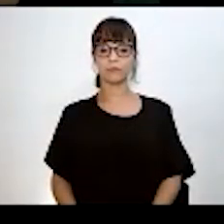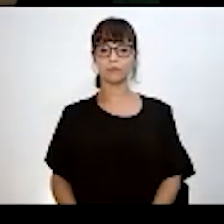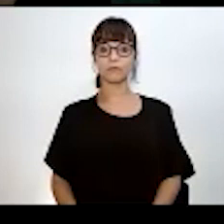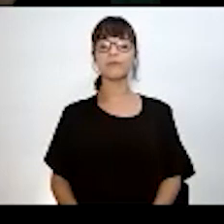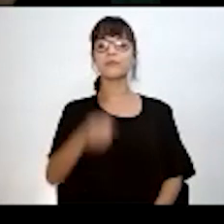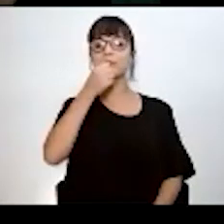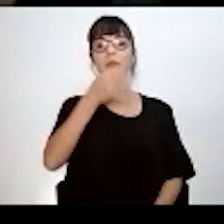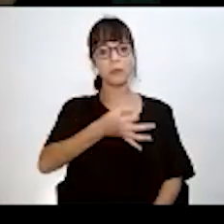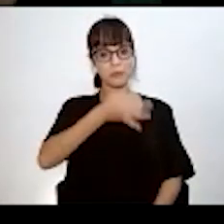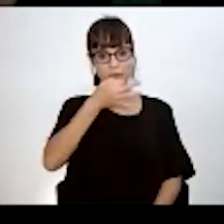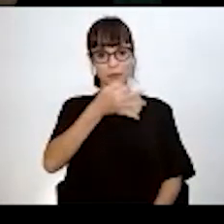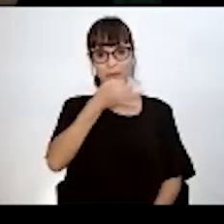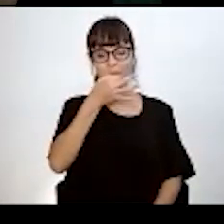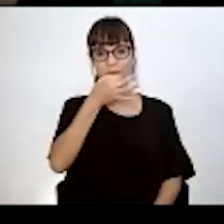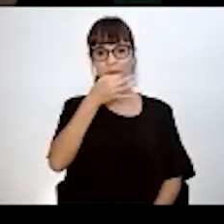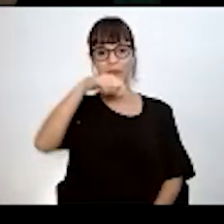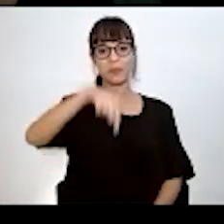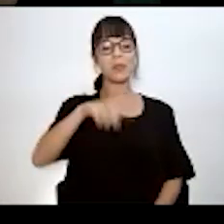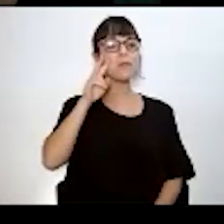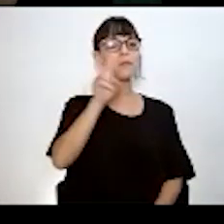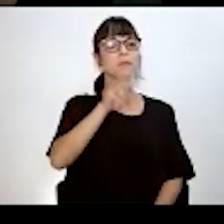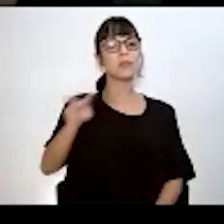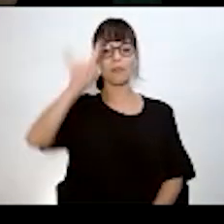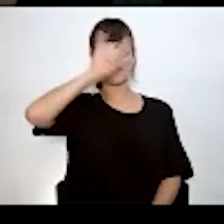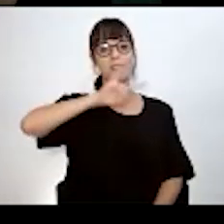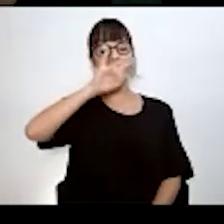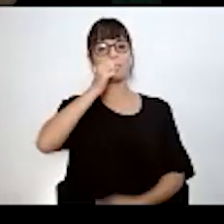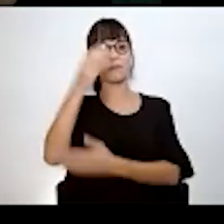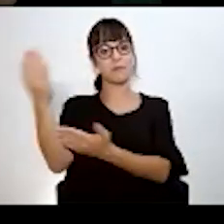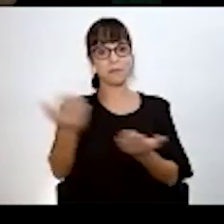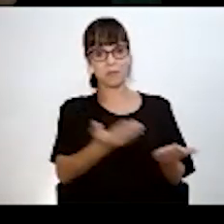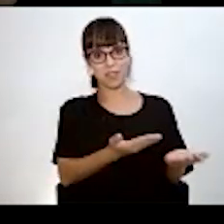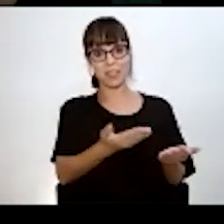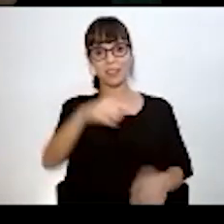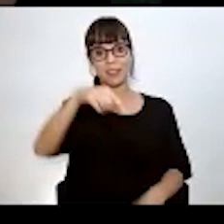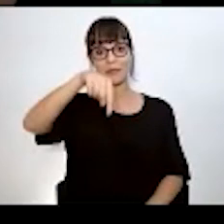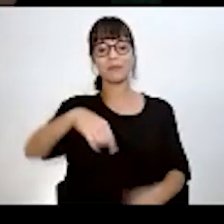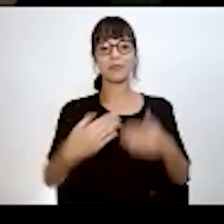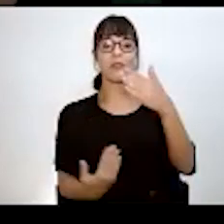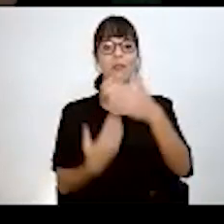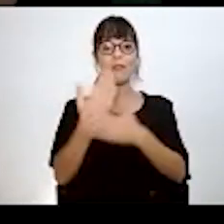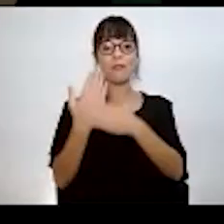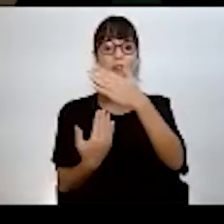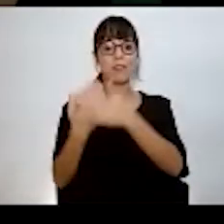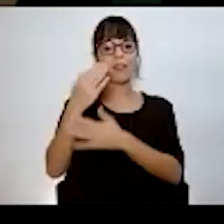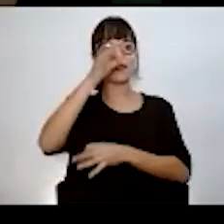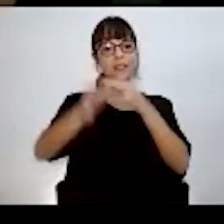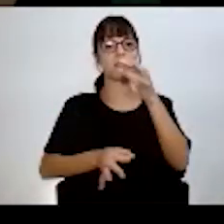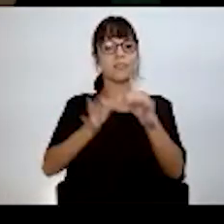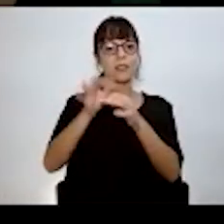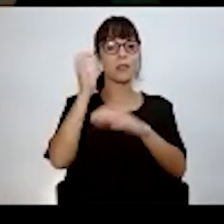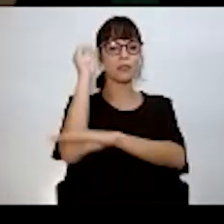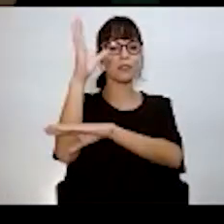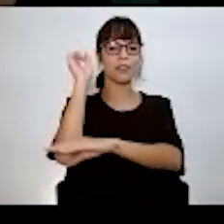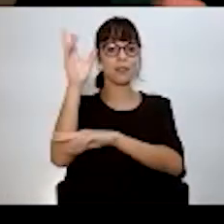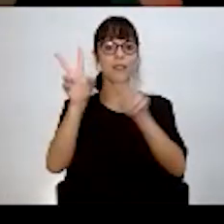Muy buenas tardes. En el Museo Canario les damos la bienvenida a esta edición de nuestro tradicional ciclo de conferencias de arqueología que